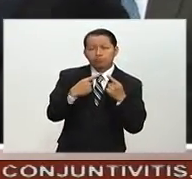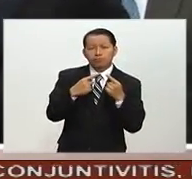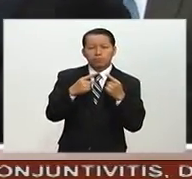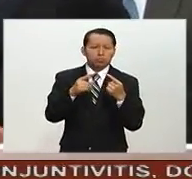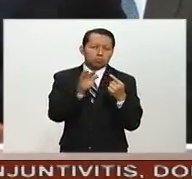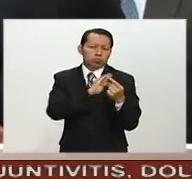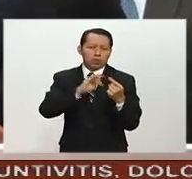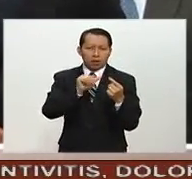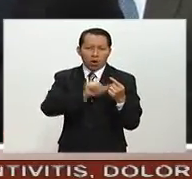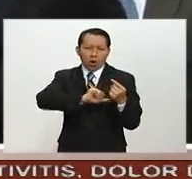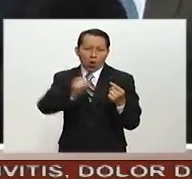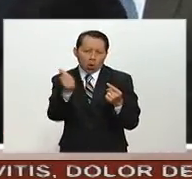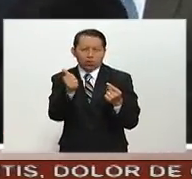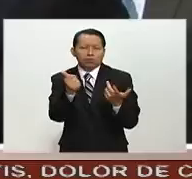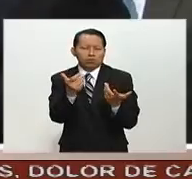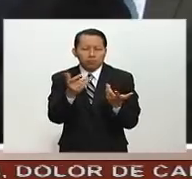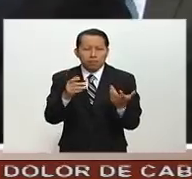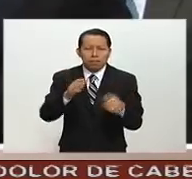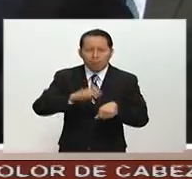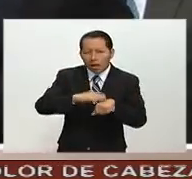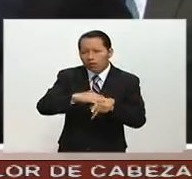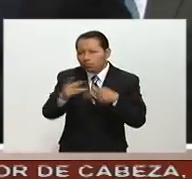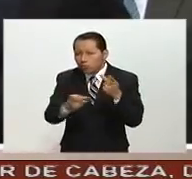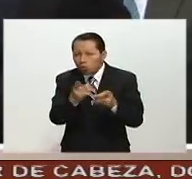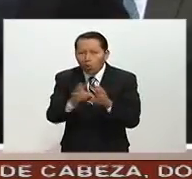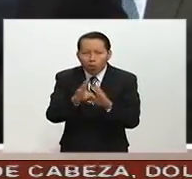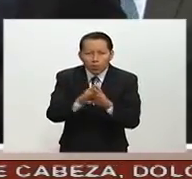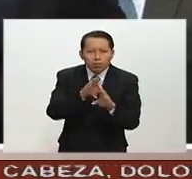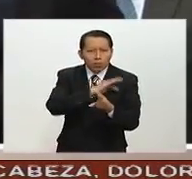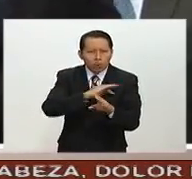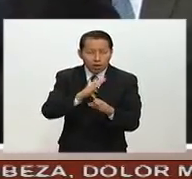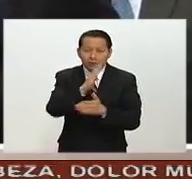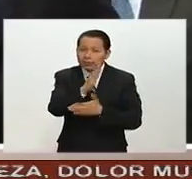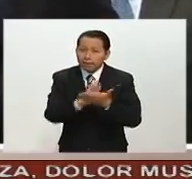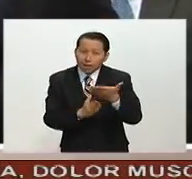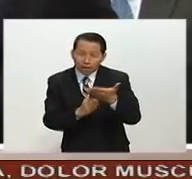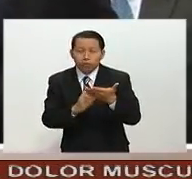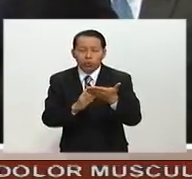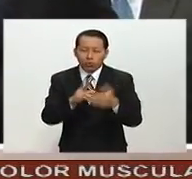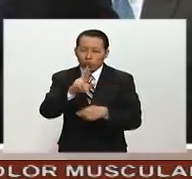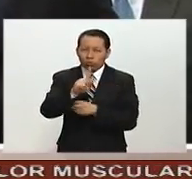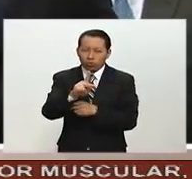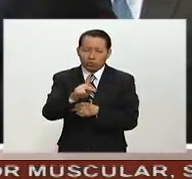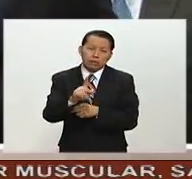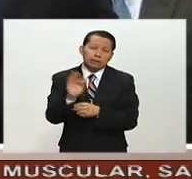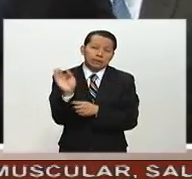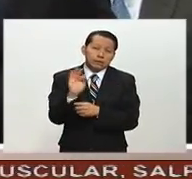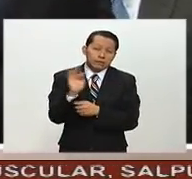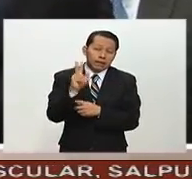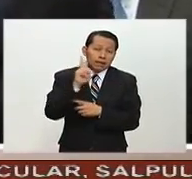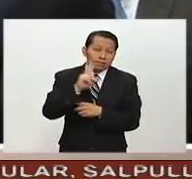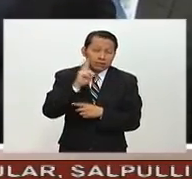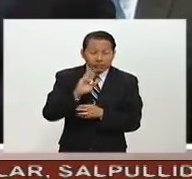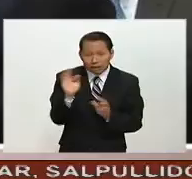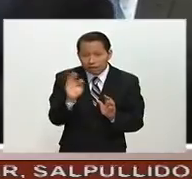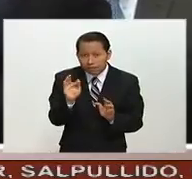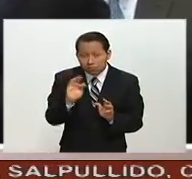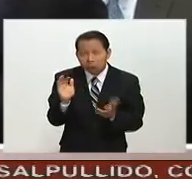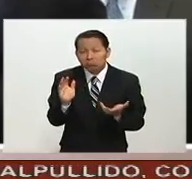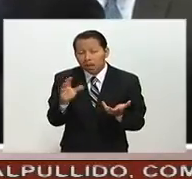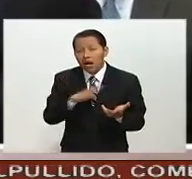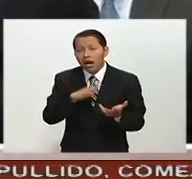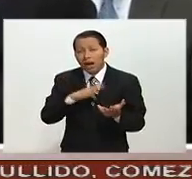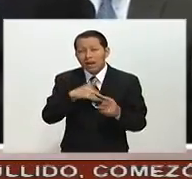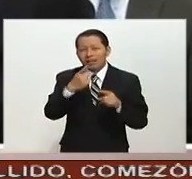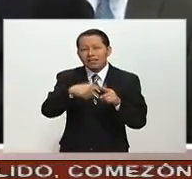otro tipo de consulta para ir avanzando en el proceso de separación del Reino Unido, pudiera llamarse, no se descarta, varios